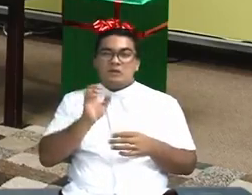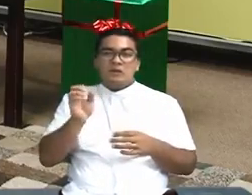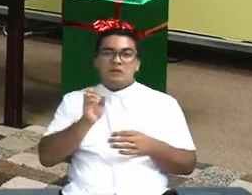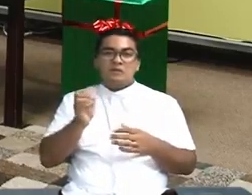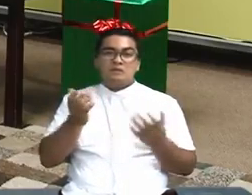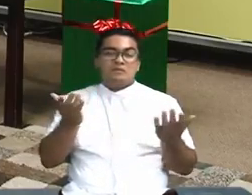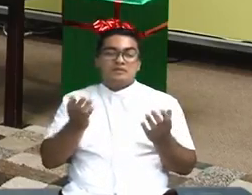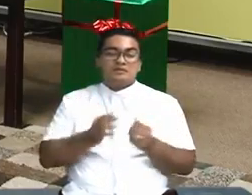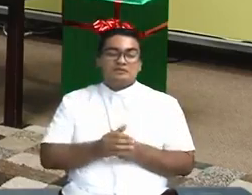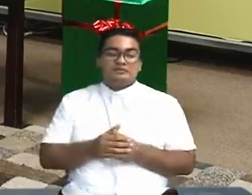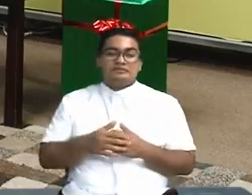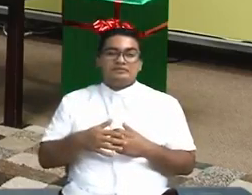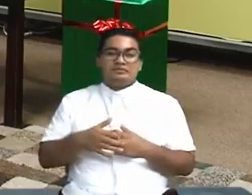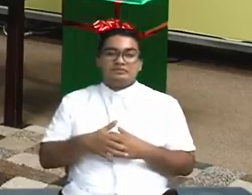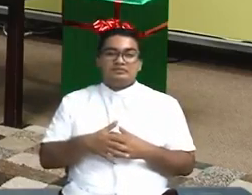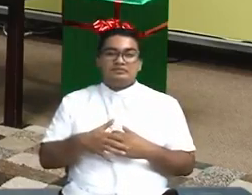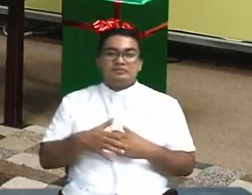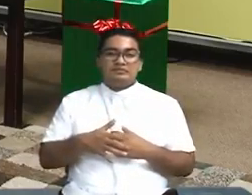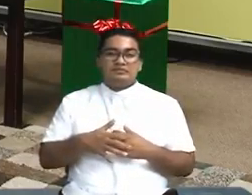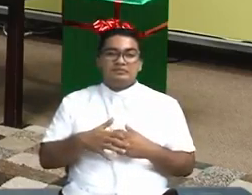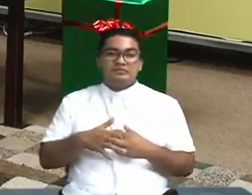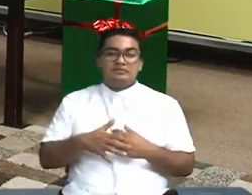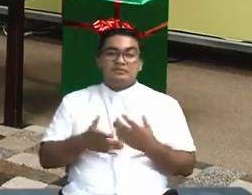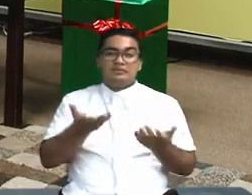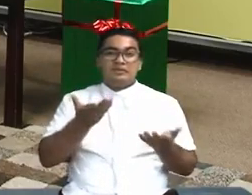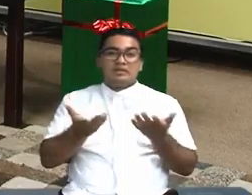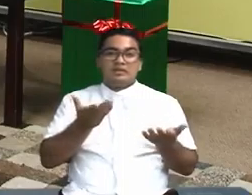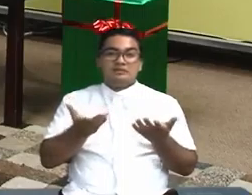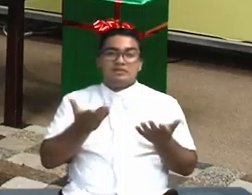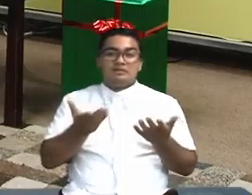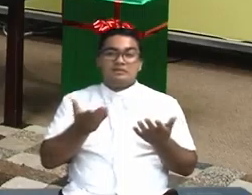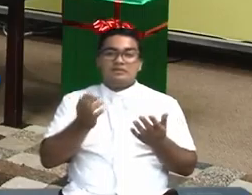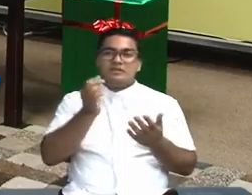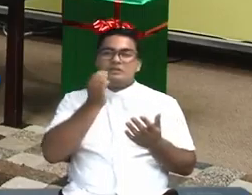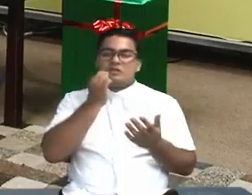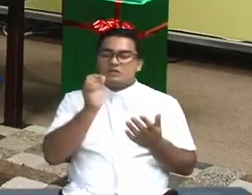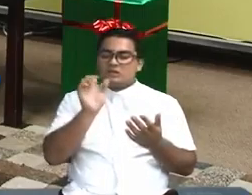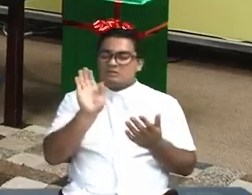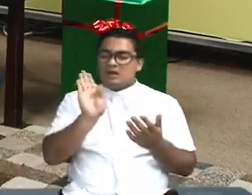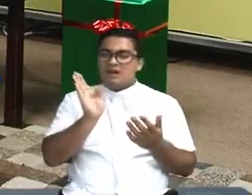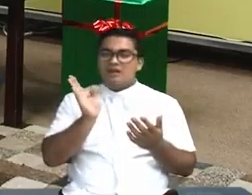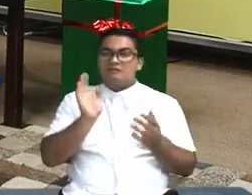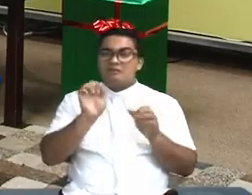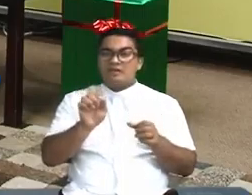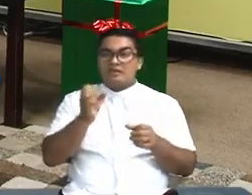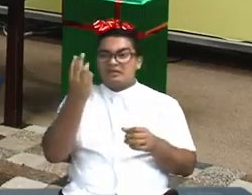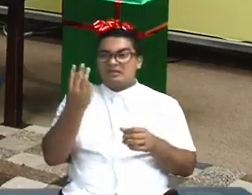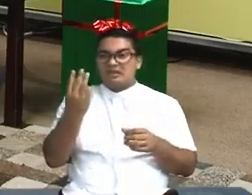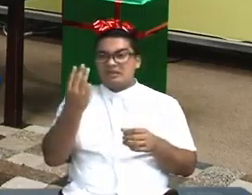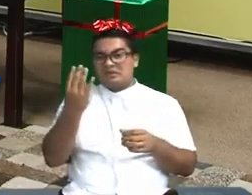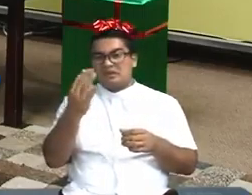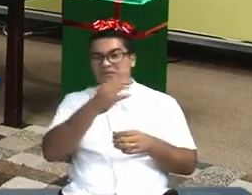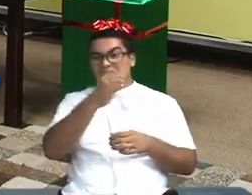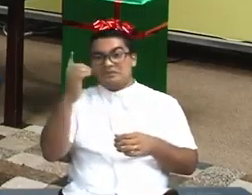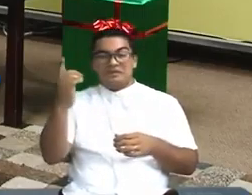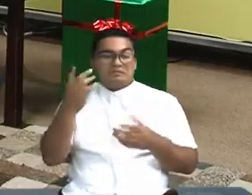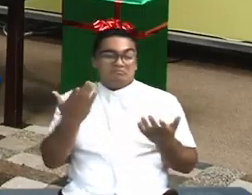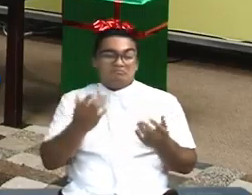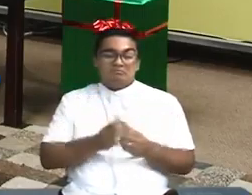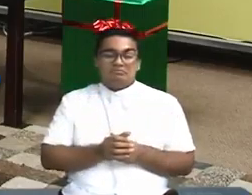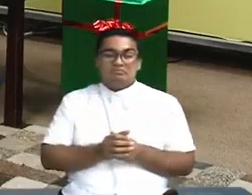cada día. Porque a veces una ampolla puede tardar hasta tres días en la boca, me imagino yo. Sí, como te decía, la